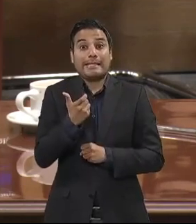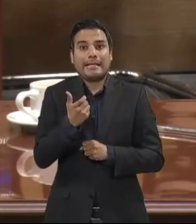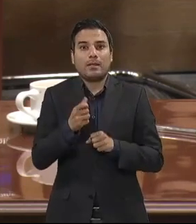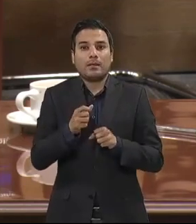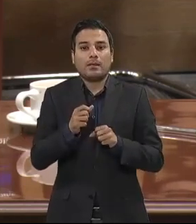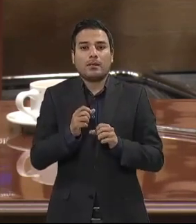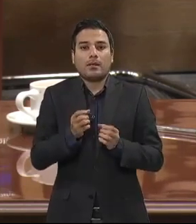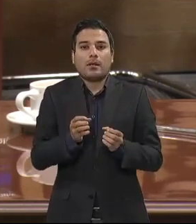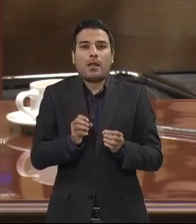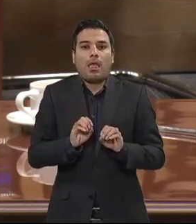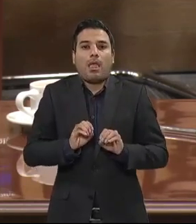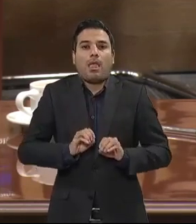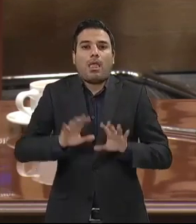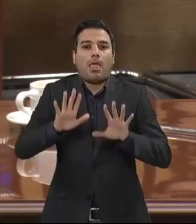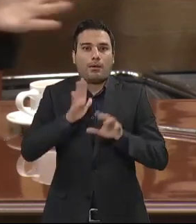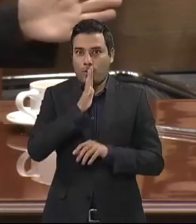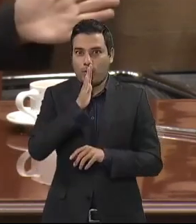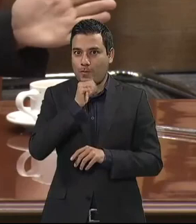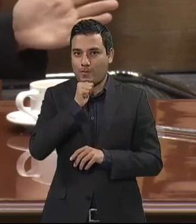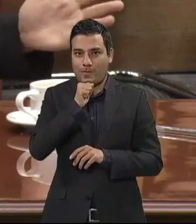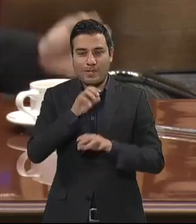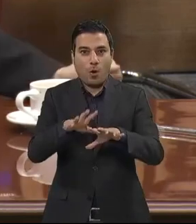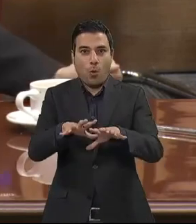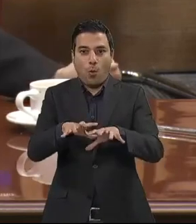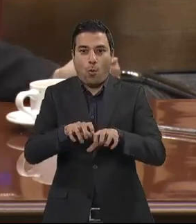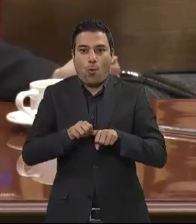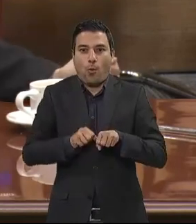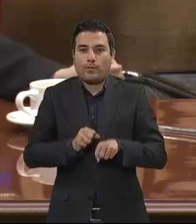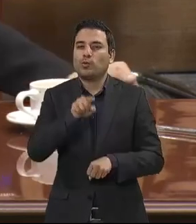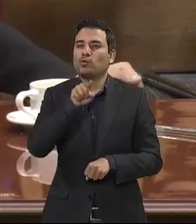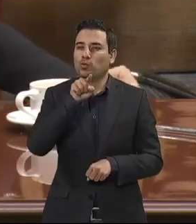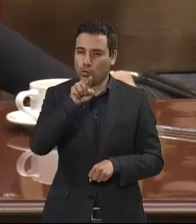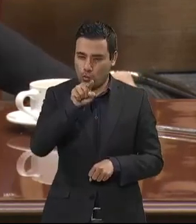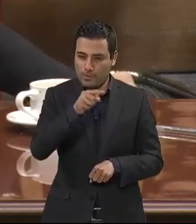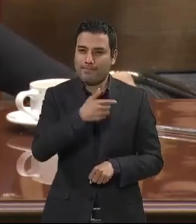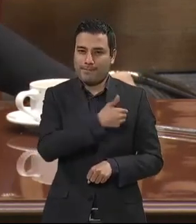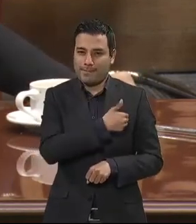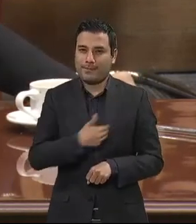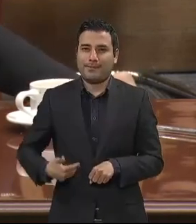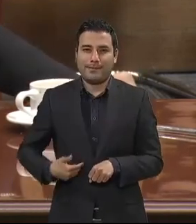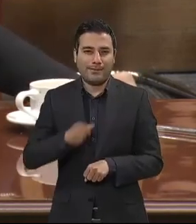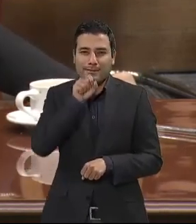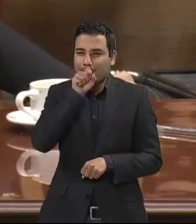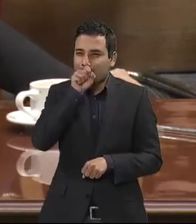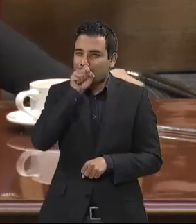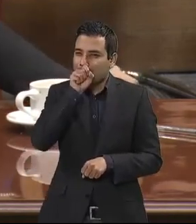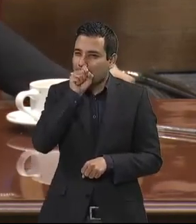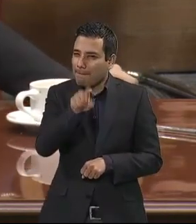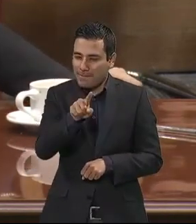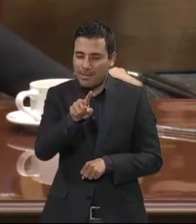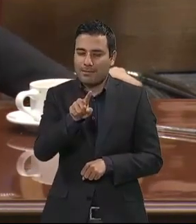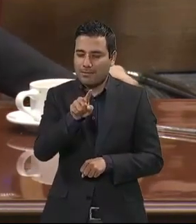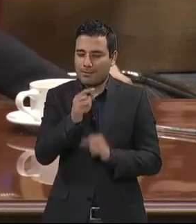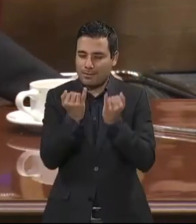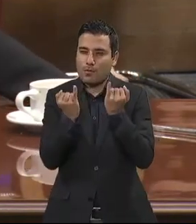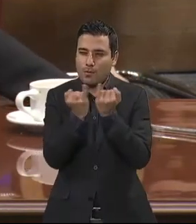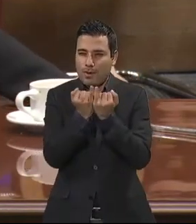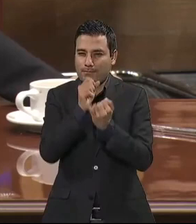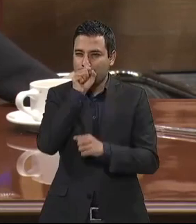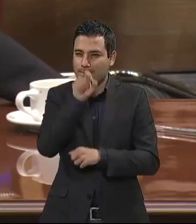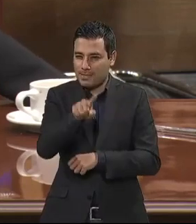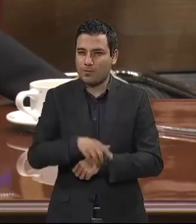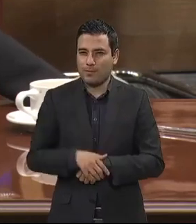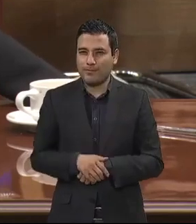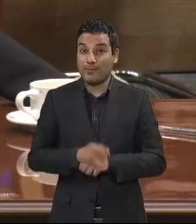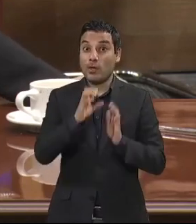no, todo menos eso. Y usted, señor presidente, no canta mal las rancheras. En la Constitución